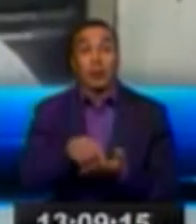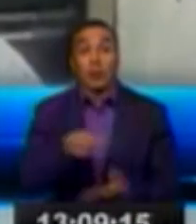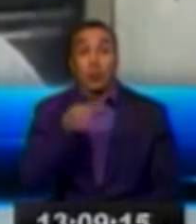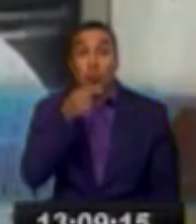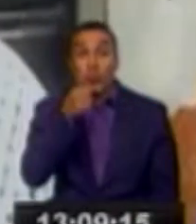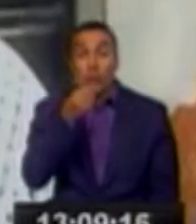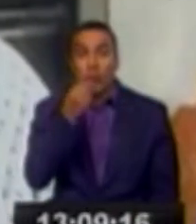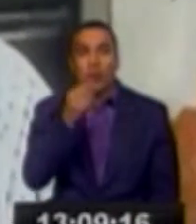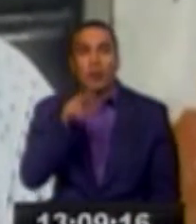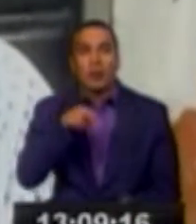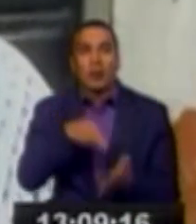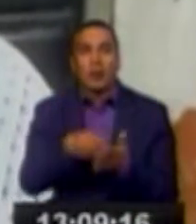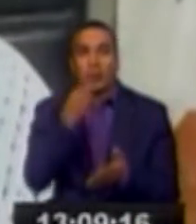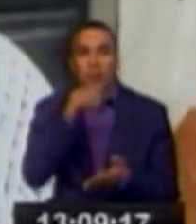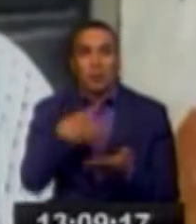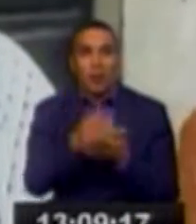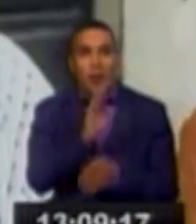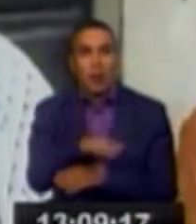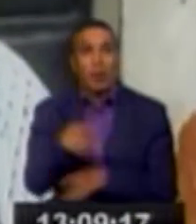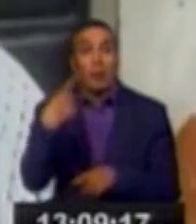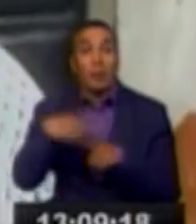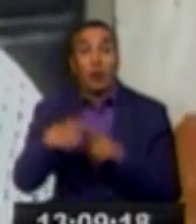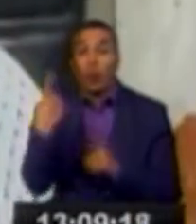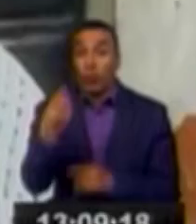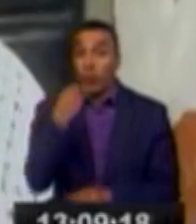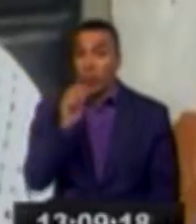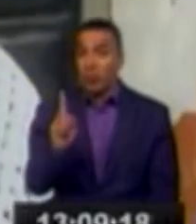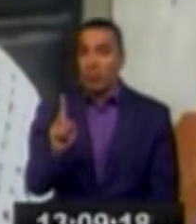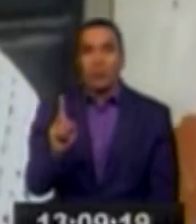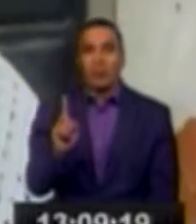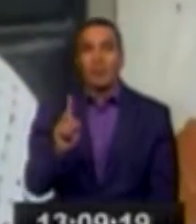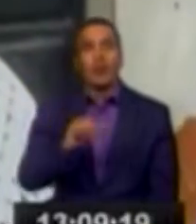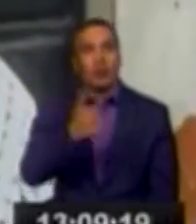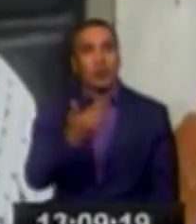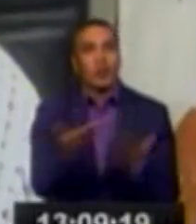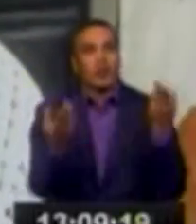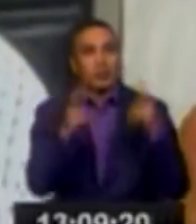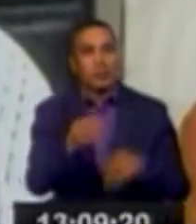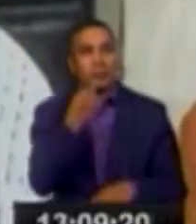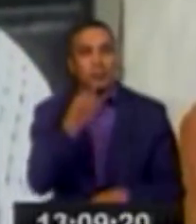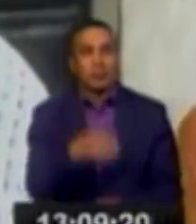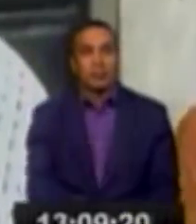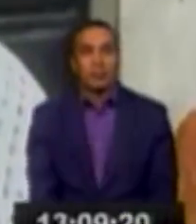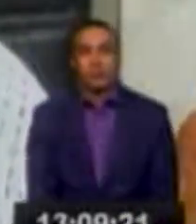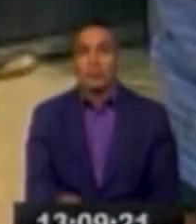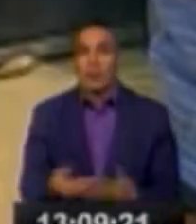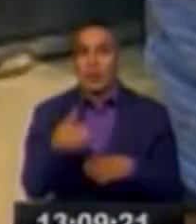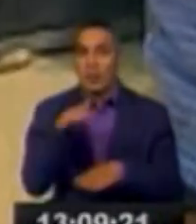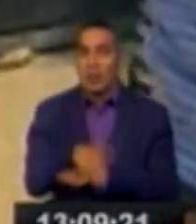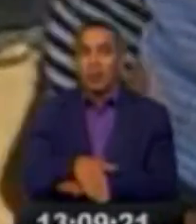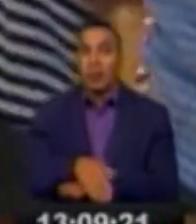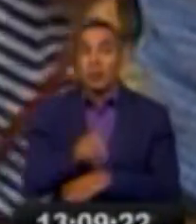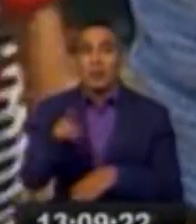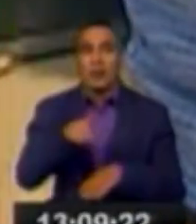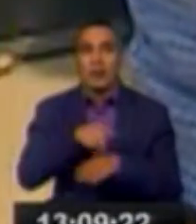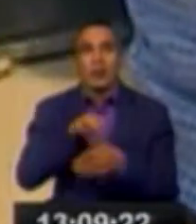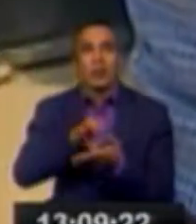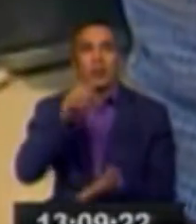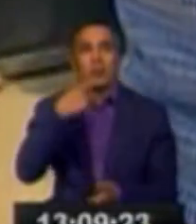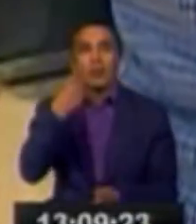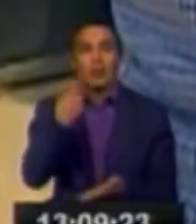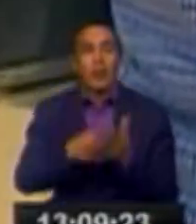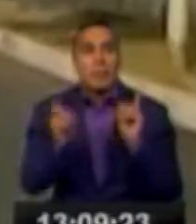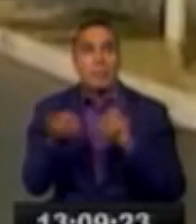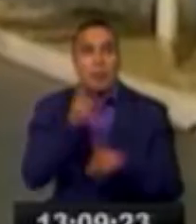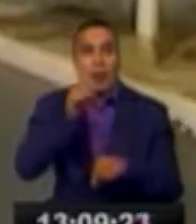de los alimentos que consumieron los estudiantes, pero no fue lo único que consumieron, vaya redundancia, durante la tarde. El rector del plantel dice que es la primera